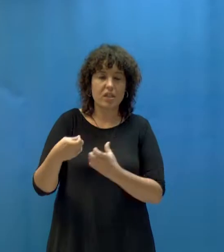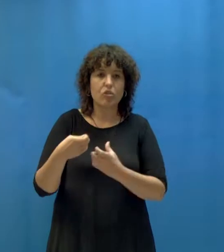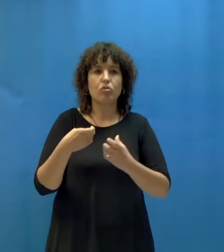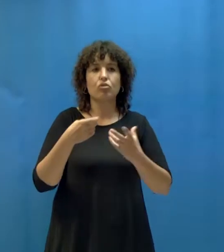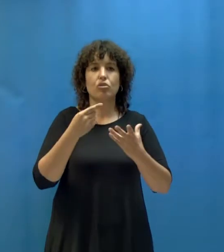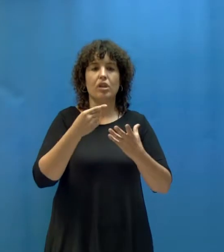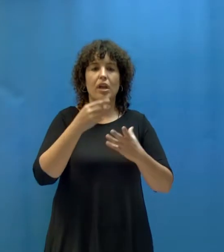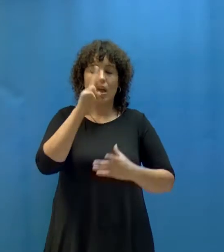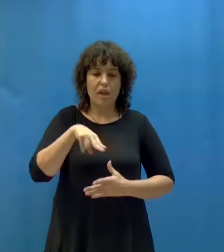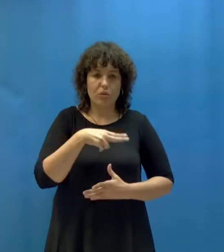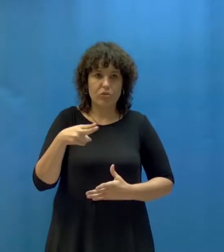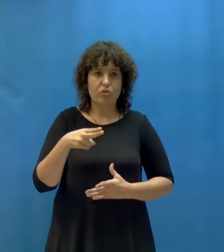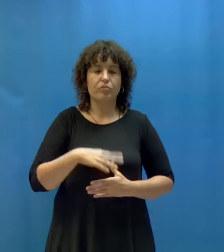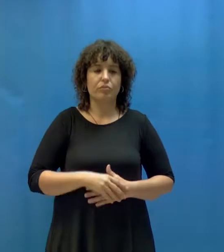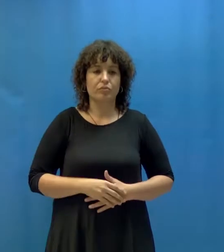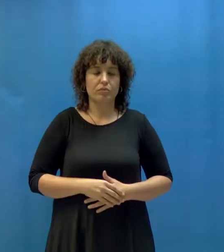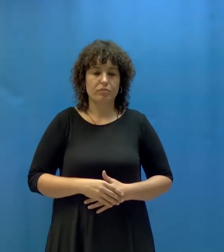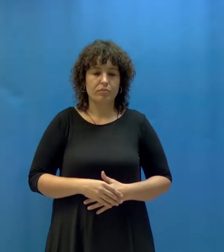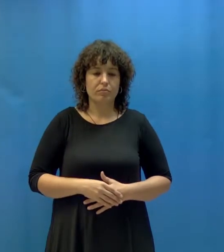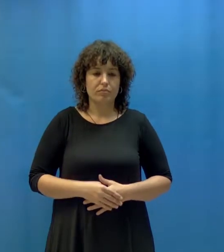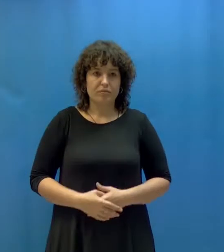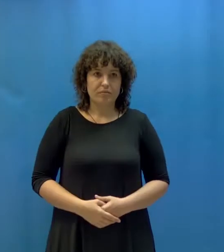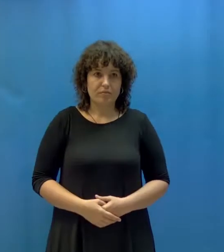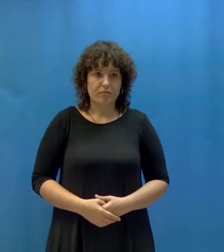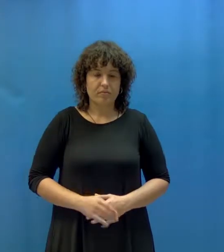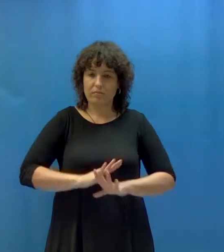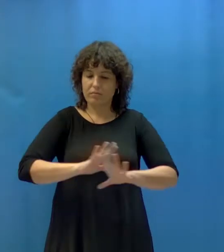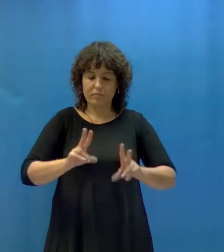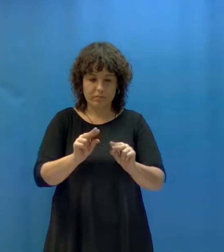1.639.919,80 €. Y ya está.